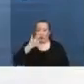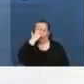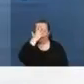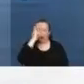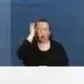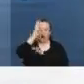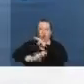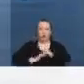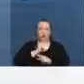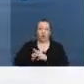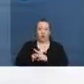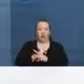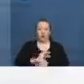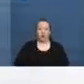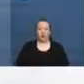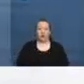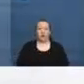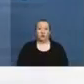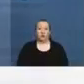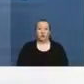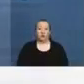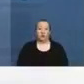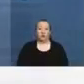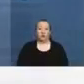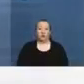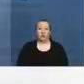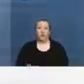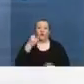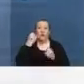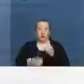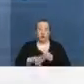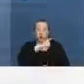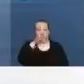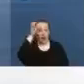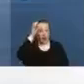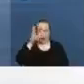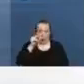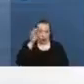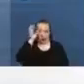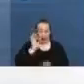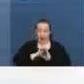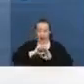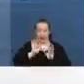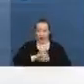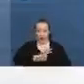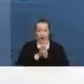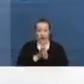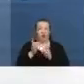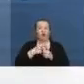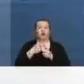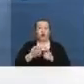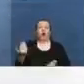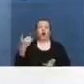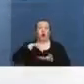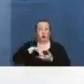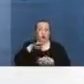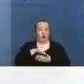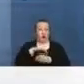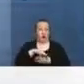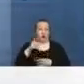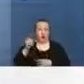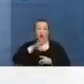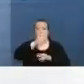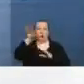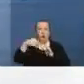y por último si cree que no ha hecho nada malo el pueblo lo va a ratificar pues en las urnas pero de natur no es